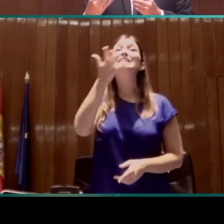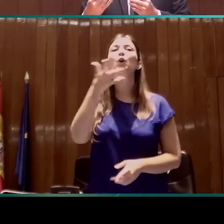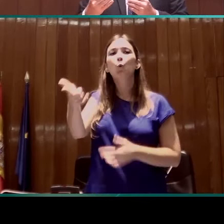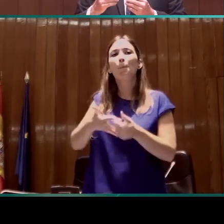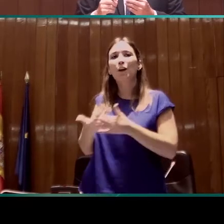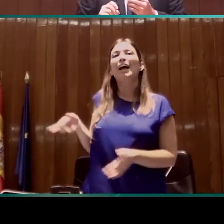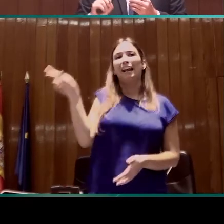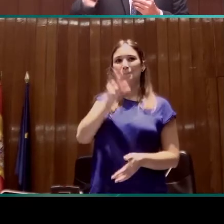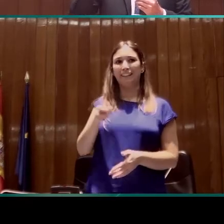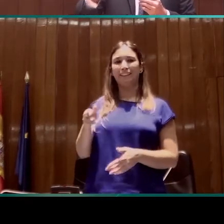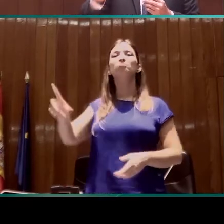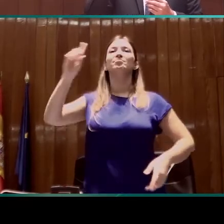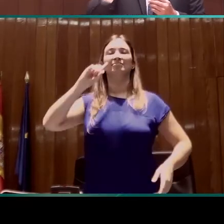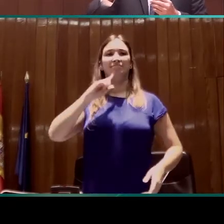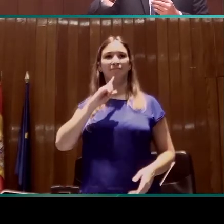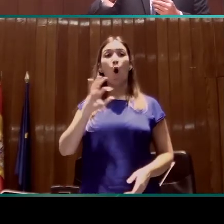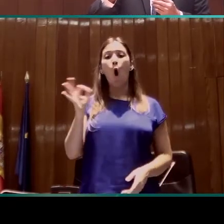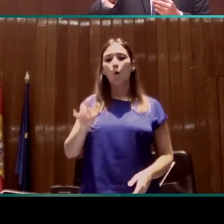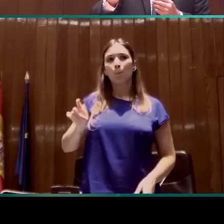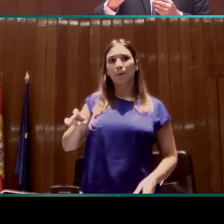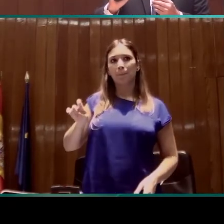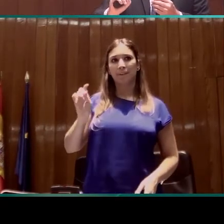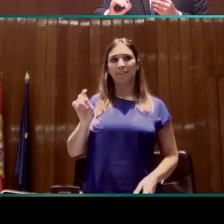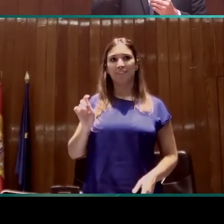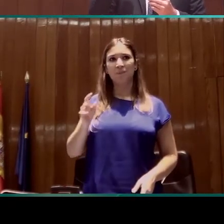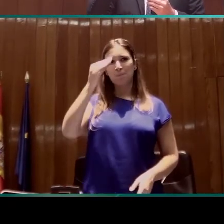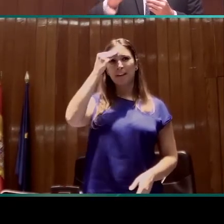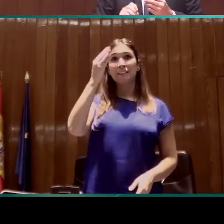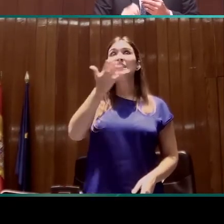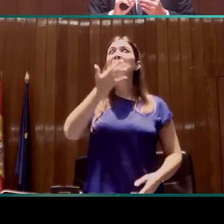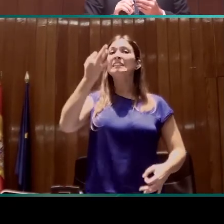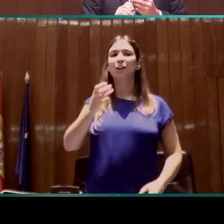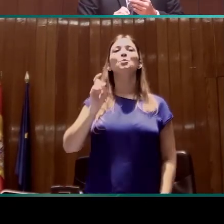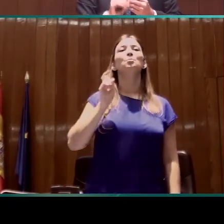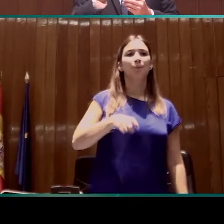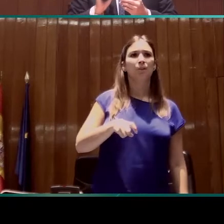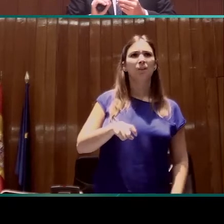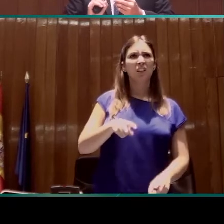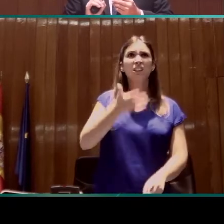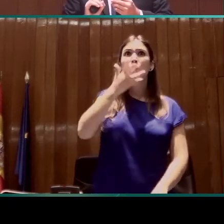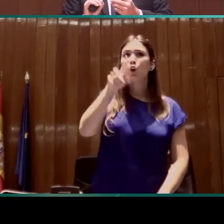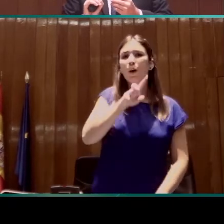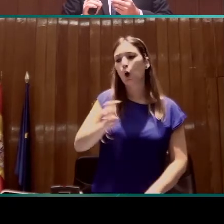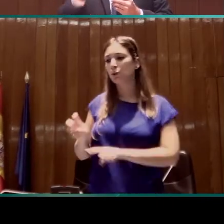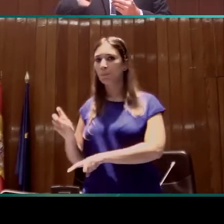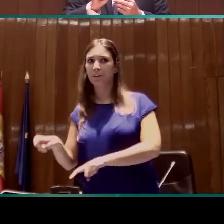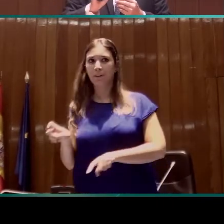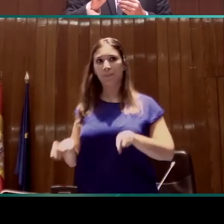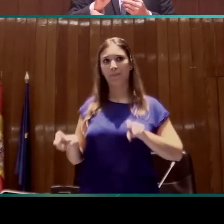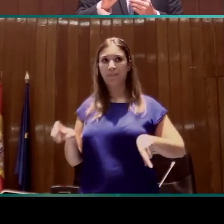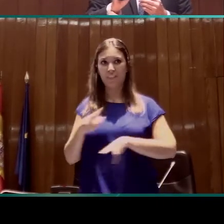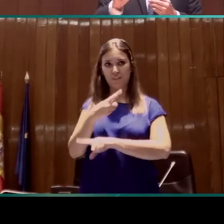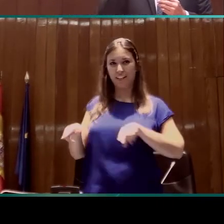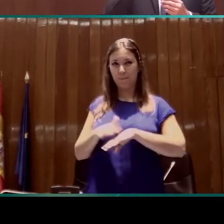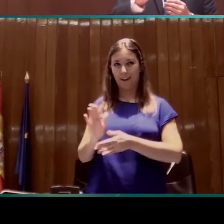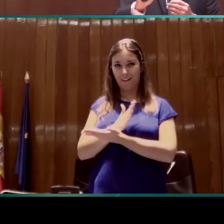en otros experimentos le decíamos pulsa una tecla si es un signo y otra si no es un signo, ¿vale? ¿Y qué es